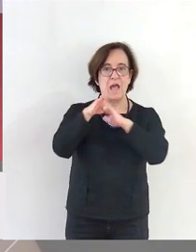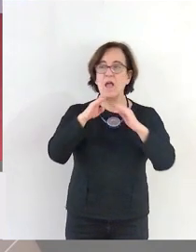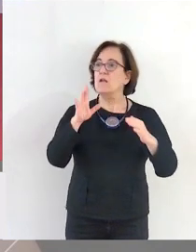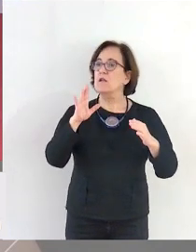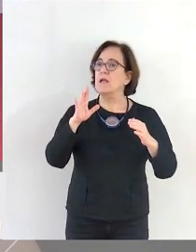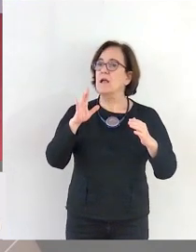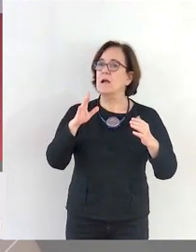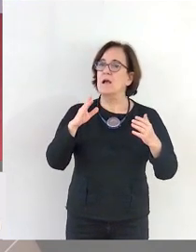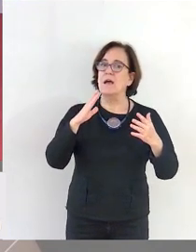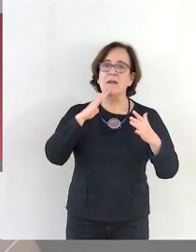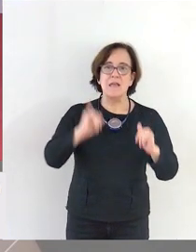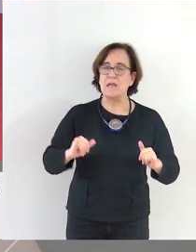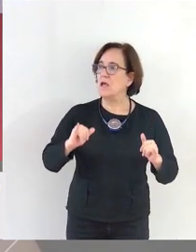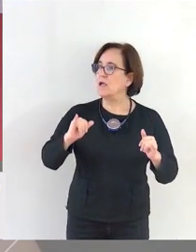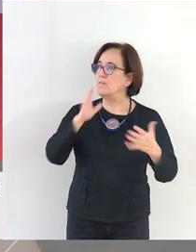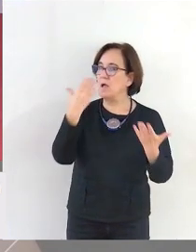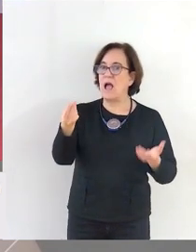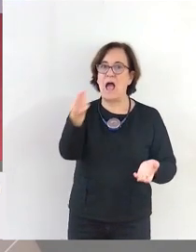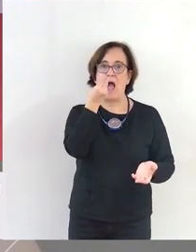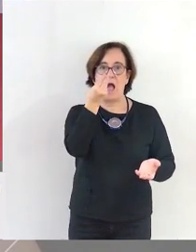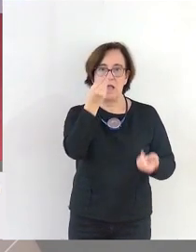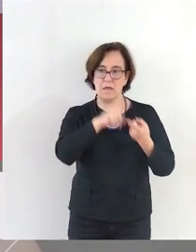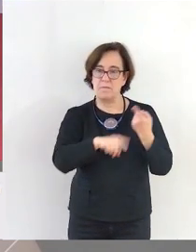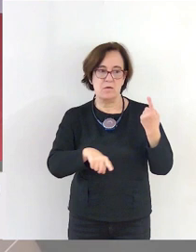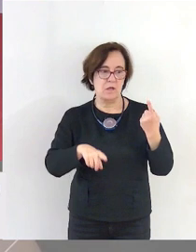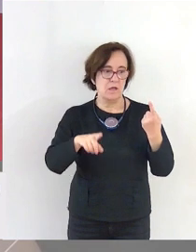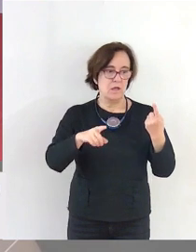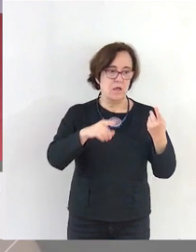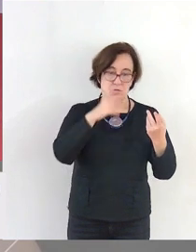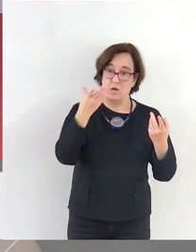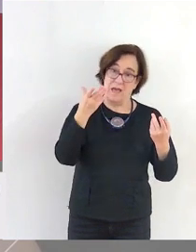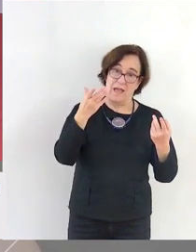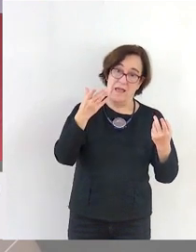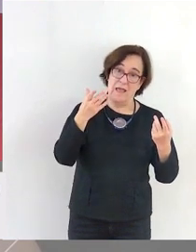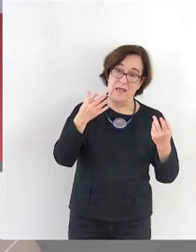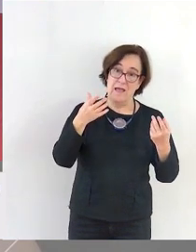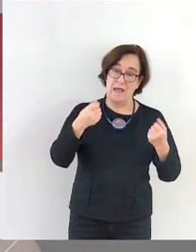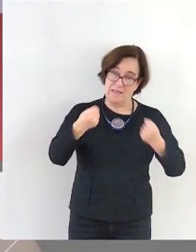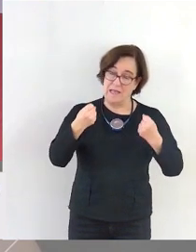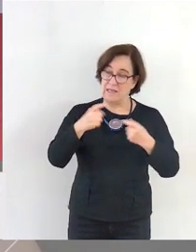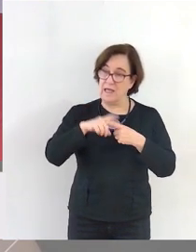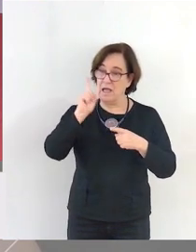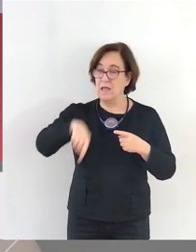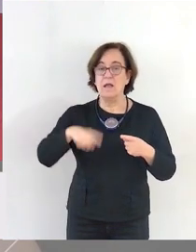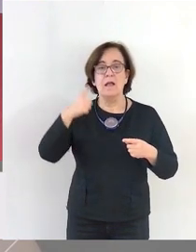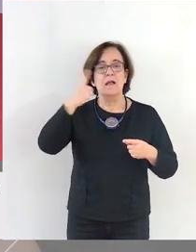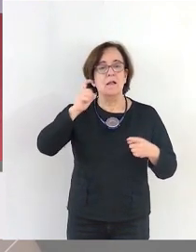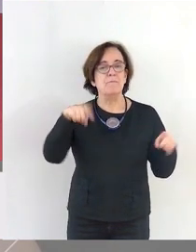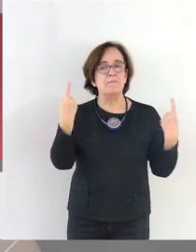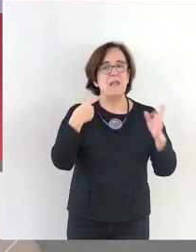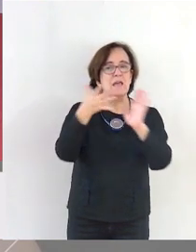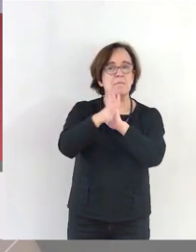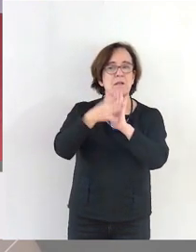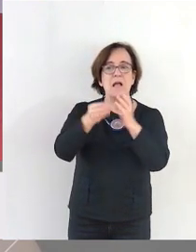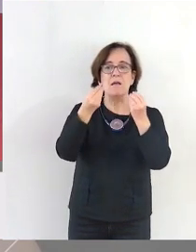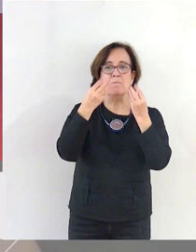energía es muy pequeña incluido el alimento que es una fente que es una fuente de energía Entonces yo creo que debíamos acostumbrarnos y explicar muy bien